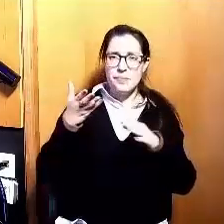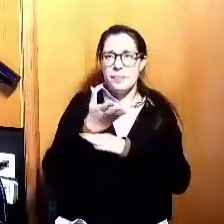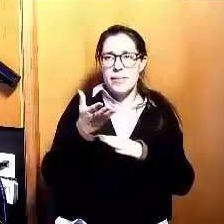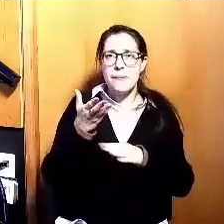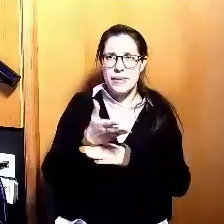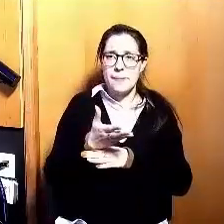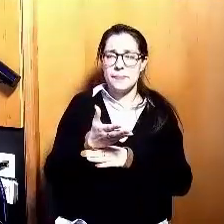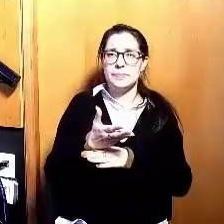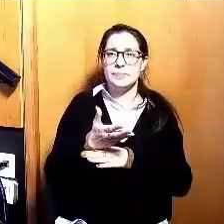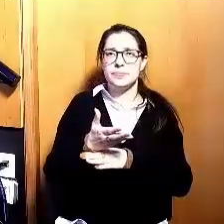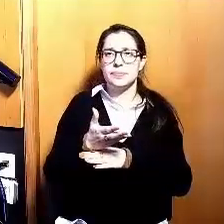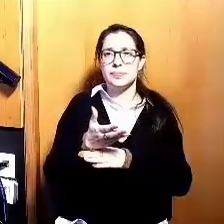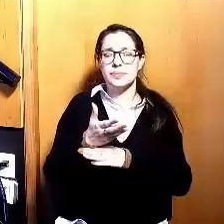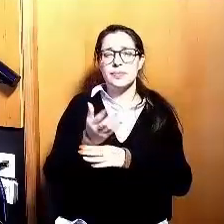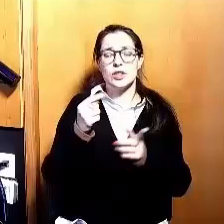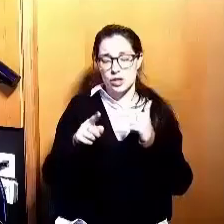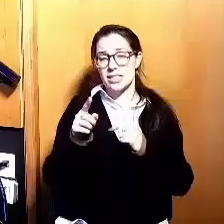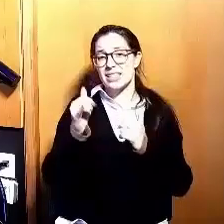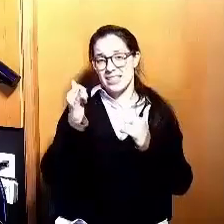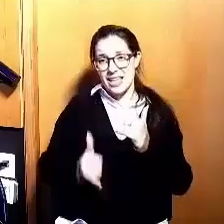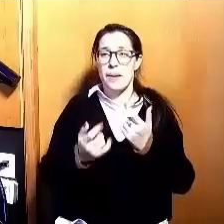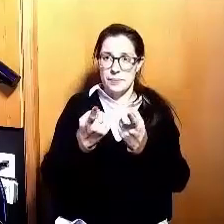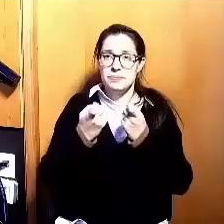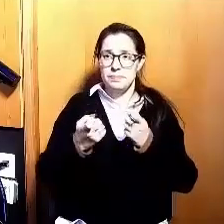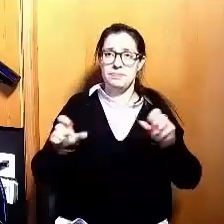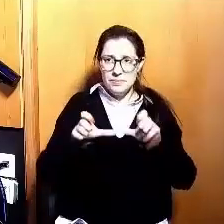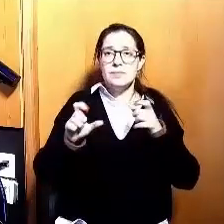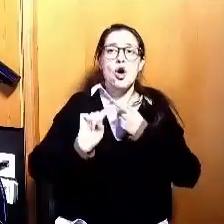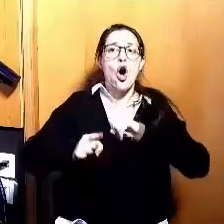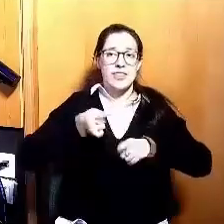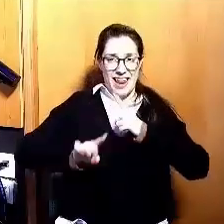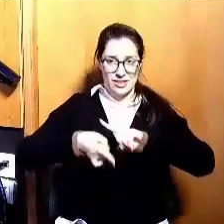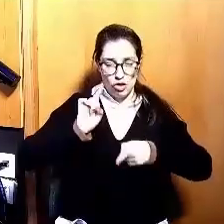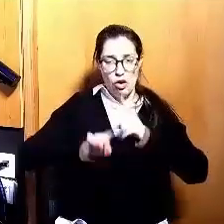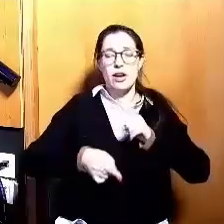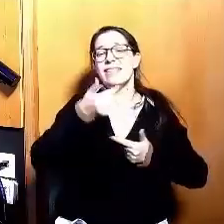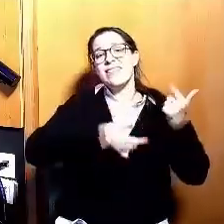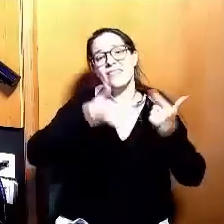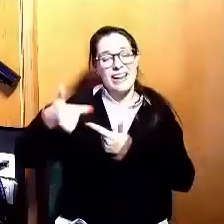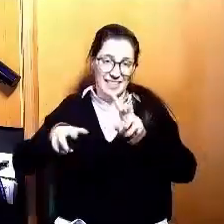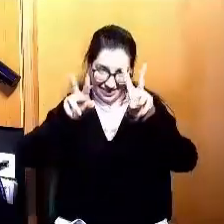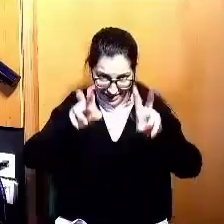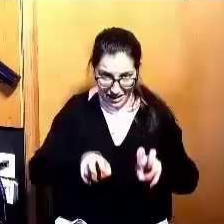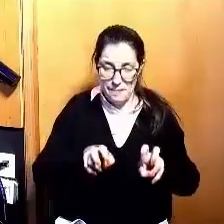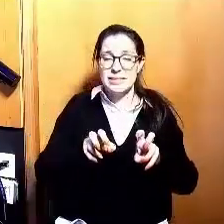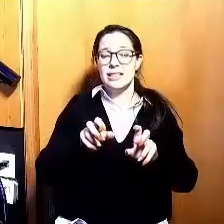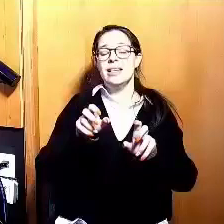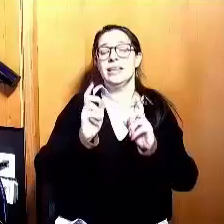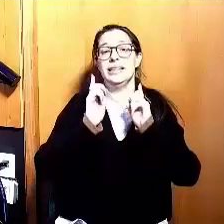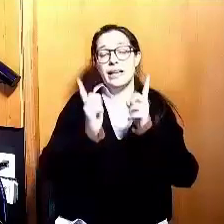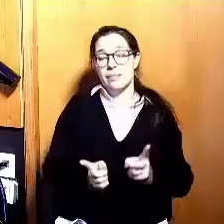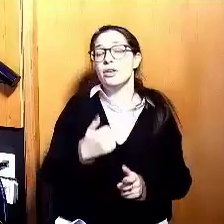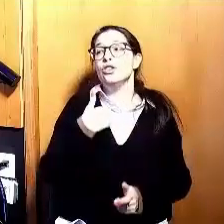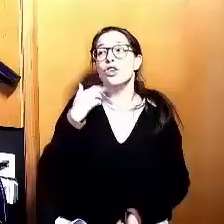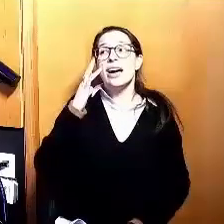medida. Y entonces se requieren estas coordinaciones entre los distintos temas. Y algo que creo que ha salido de